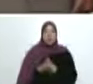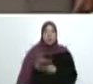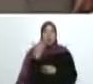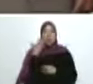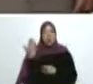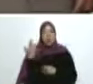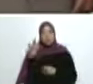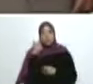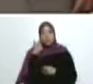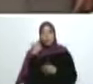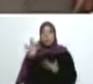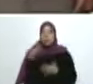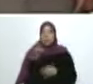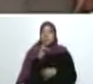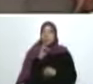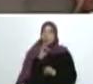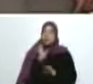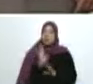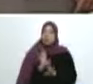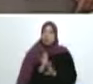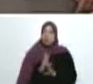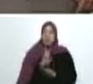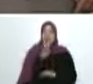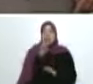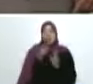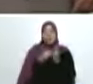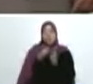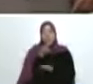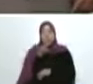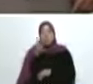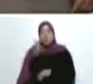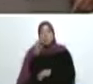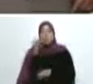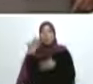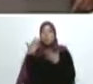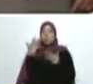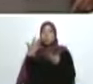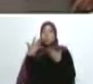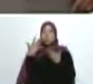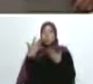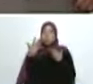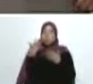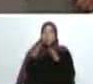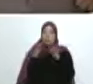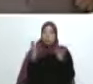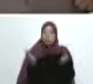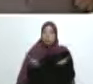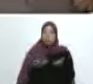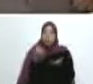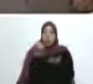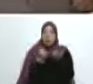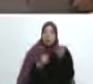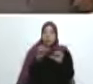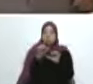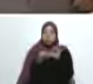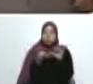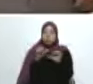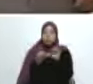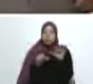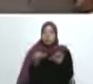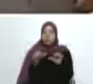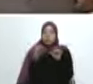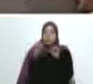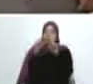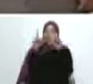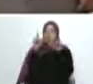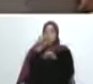alarmantes. El año 2023 fue el año de mayor calentamiento en el último siglo, y nos tiene que llamar al